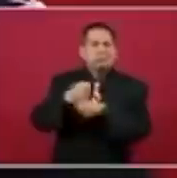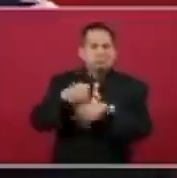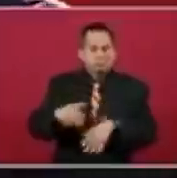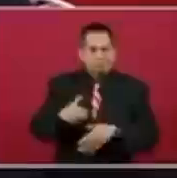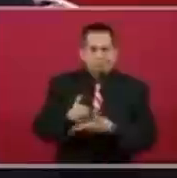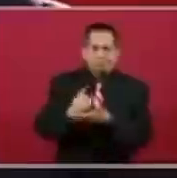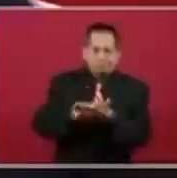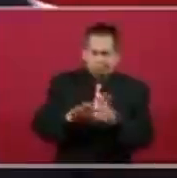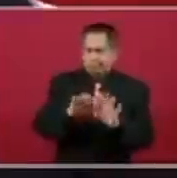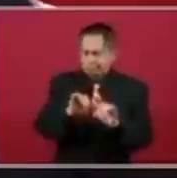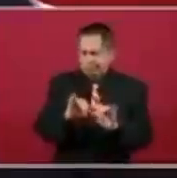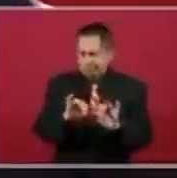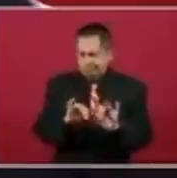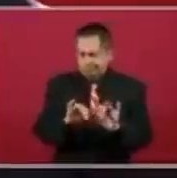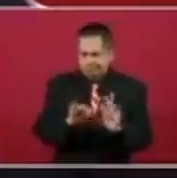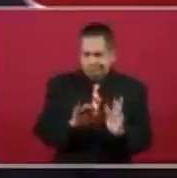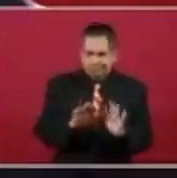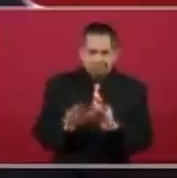de eso,